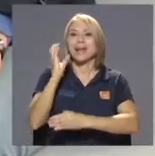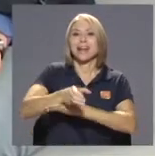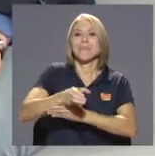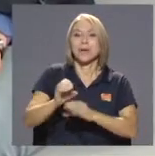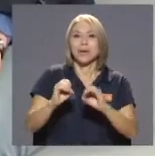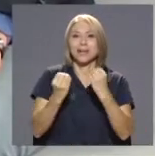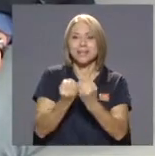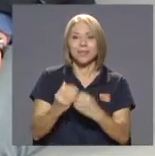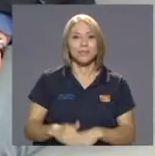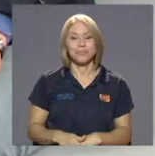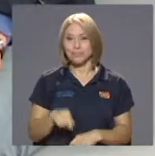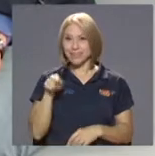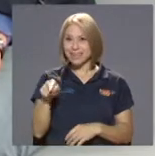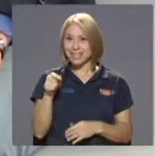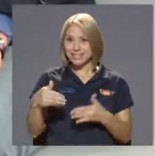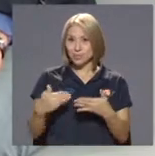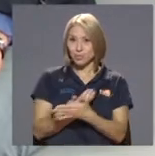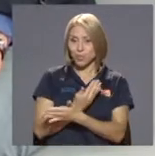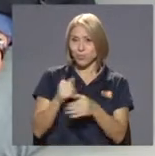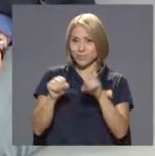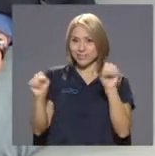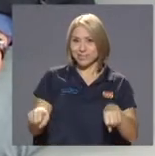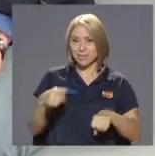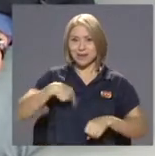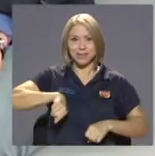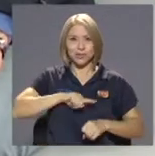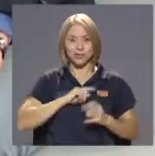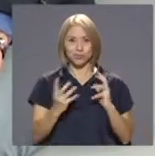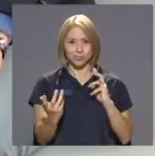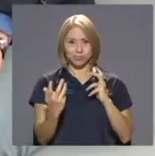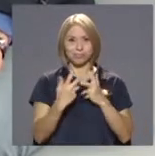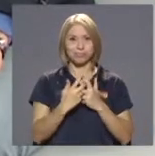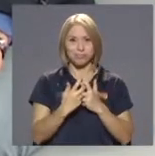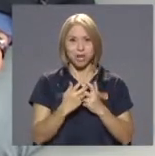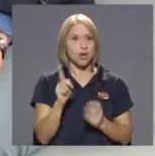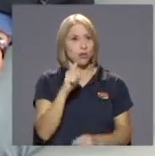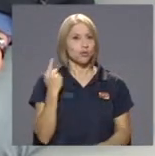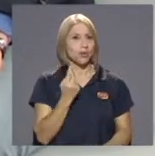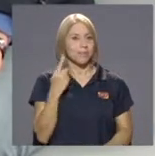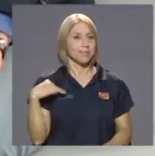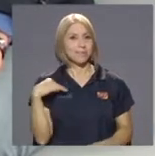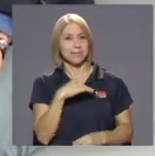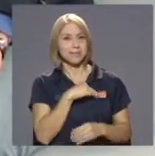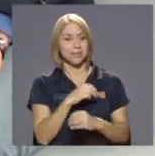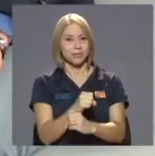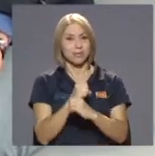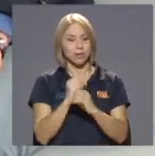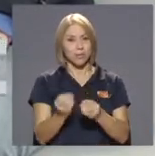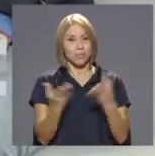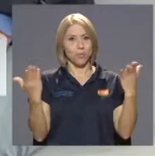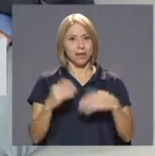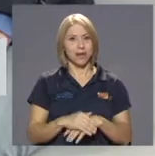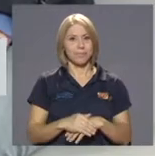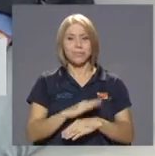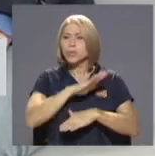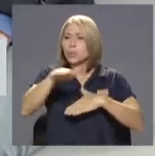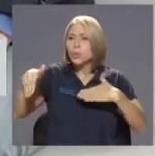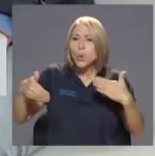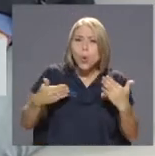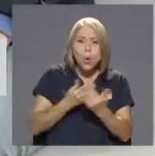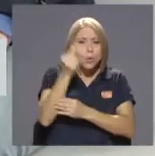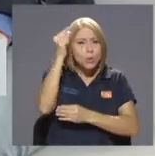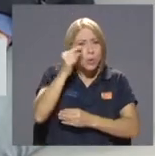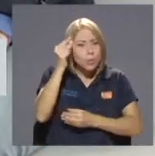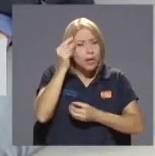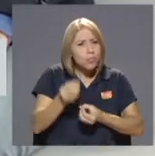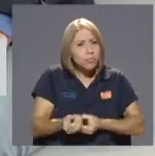ese es el nuevo esquema en el que nos estamos adaptando, y cuando le digo esto no es solo el Ministerio de Seguridad Pública, es todo el cuerpo del Estado. Estamos entrando como en